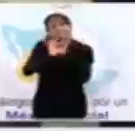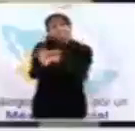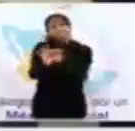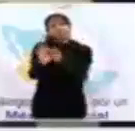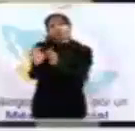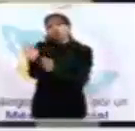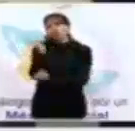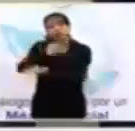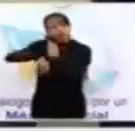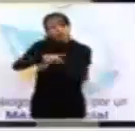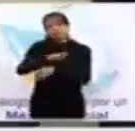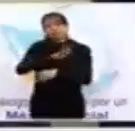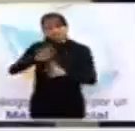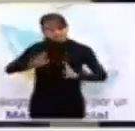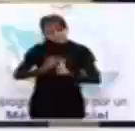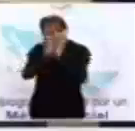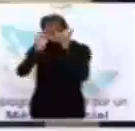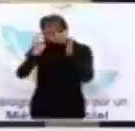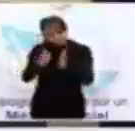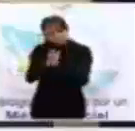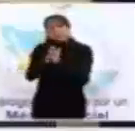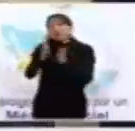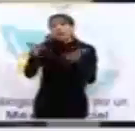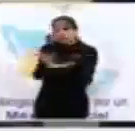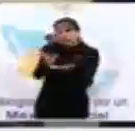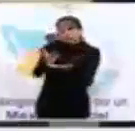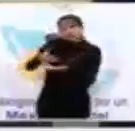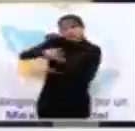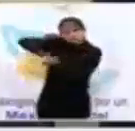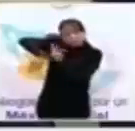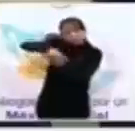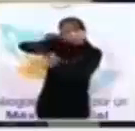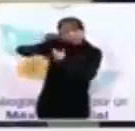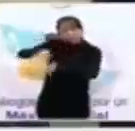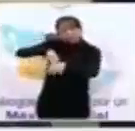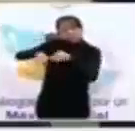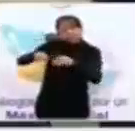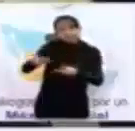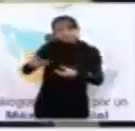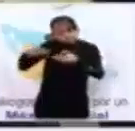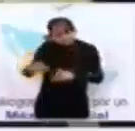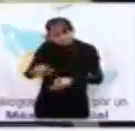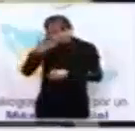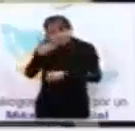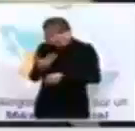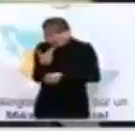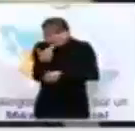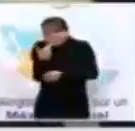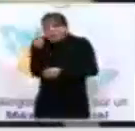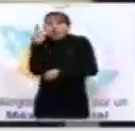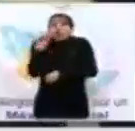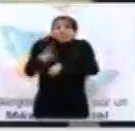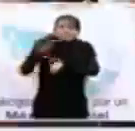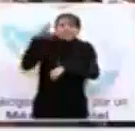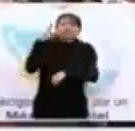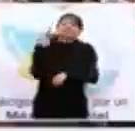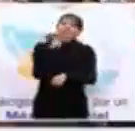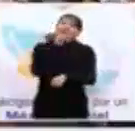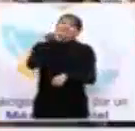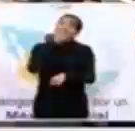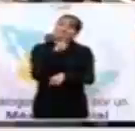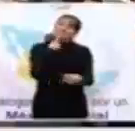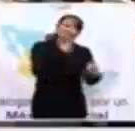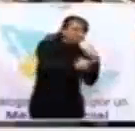es importante, es significativo, sino que además contribuya a la inclusión, a la cohesión territorial, a